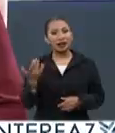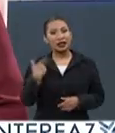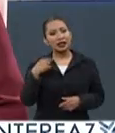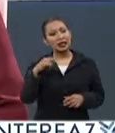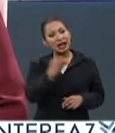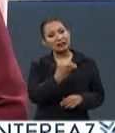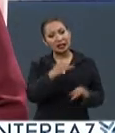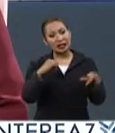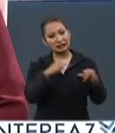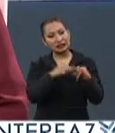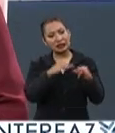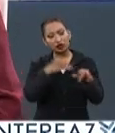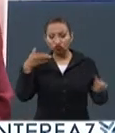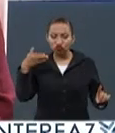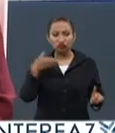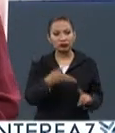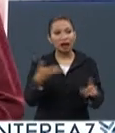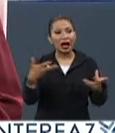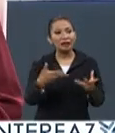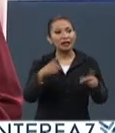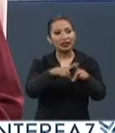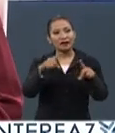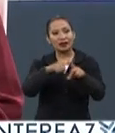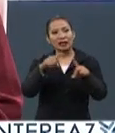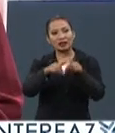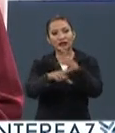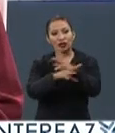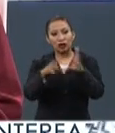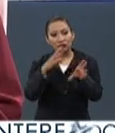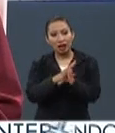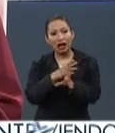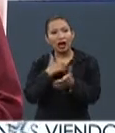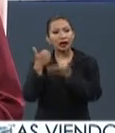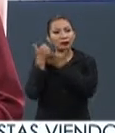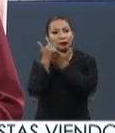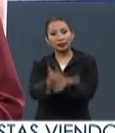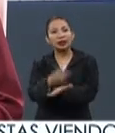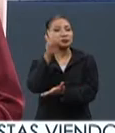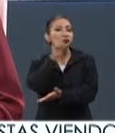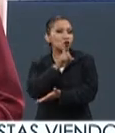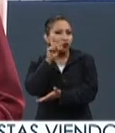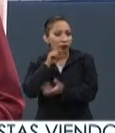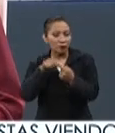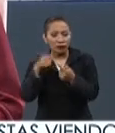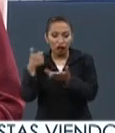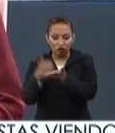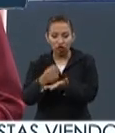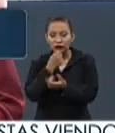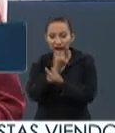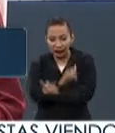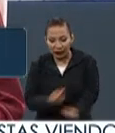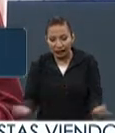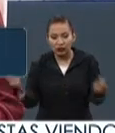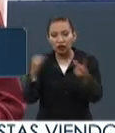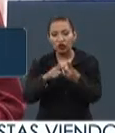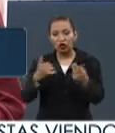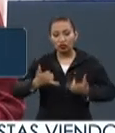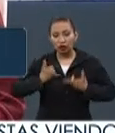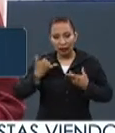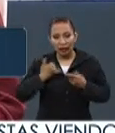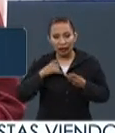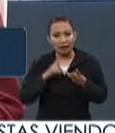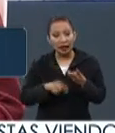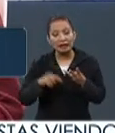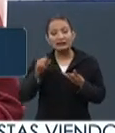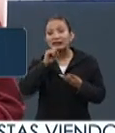una institución que se dedica a varias causas. Sí. Ayudamos a mujeres, ayudamos a niños,